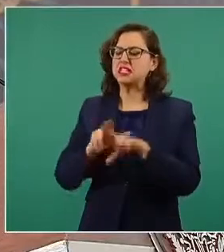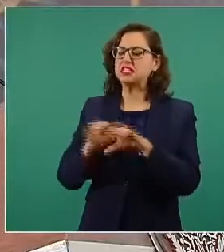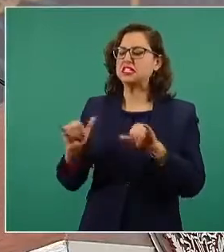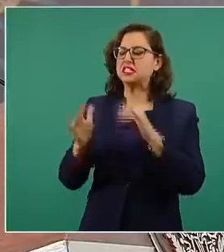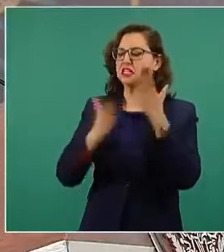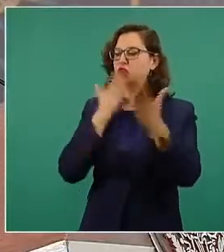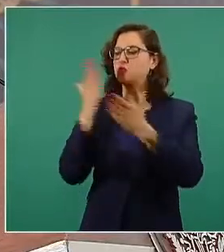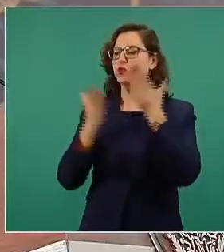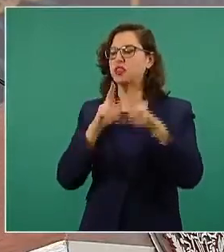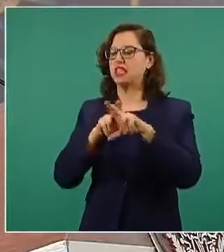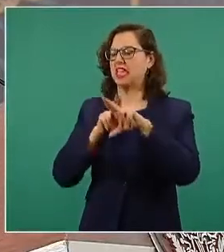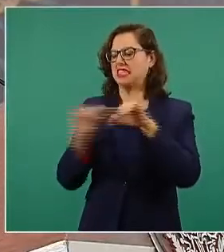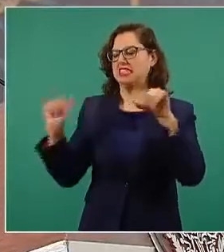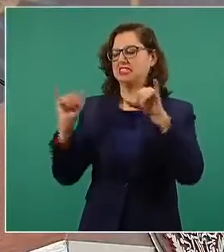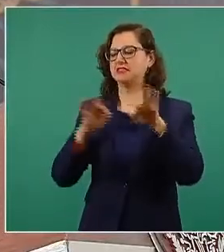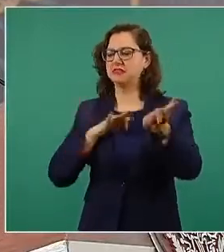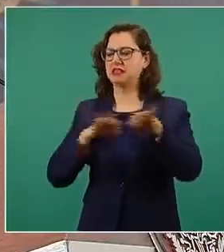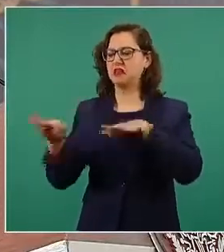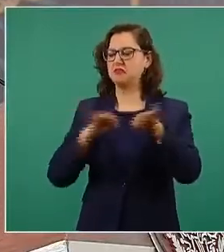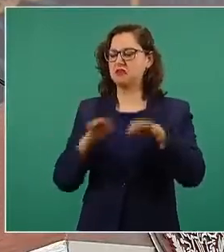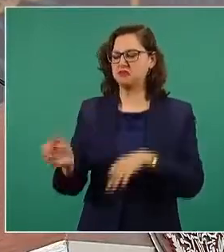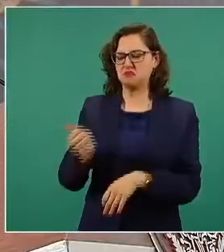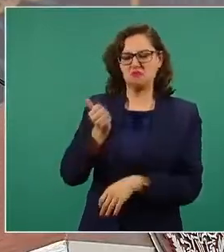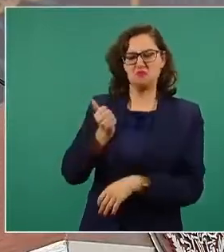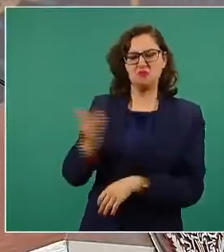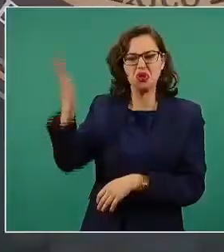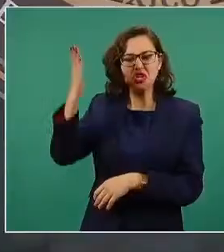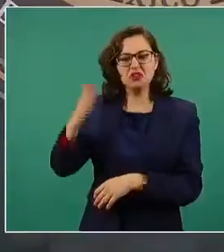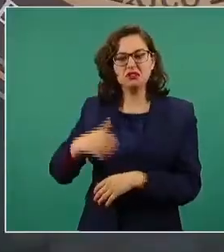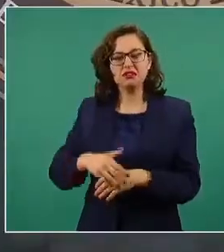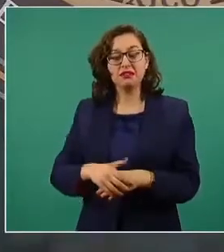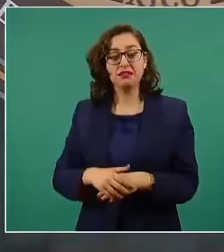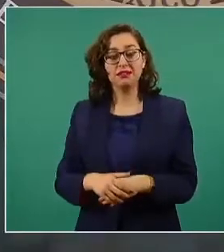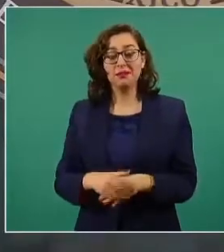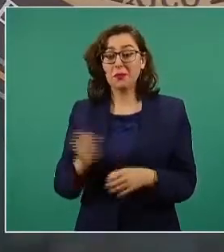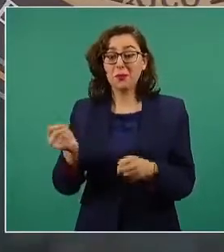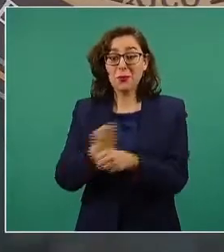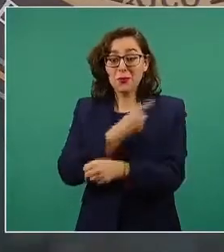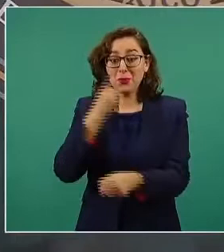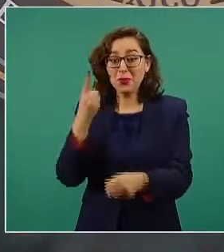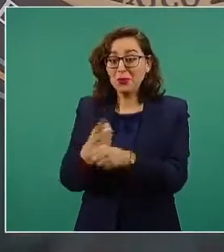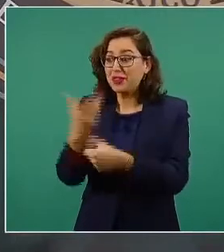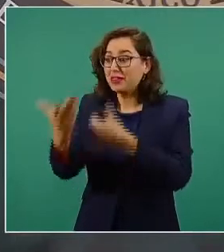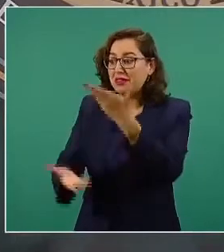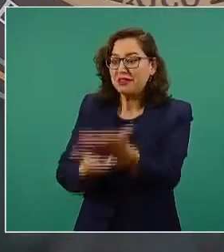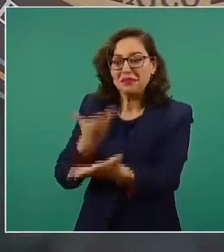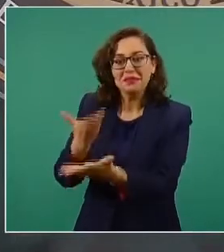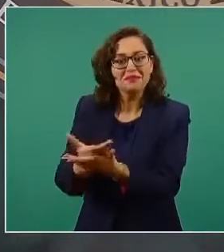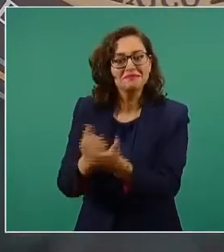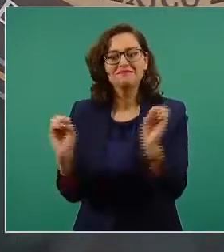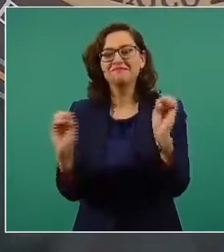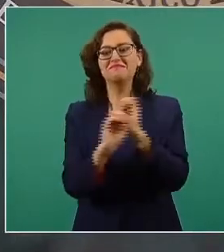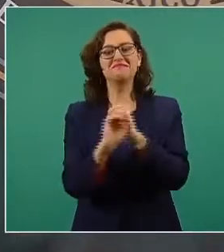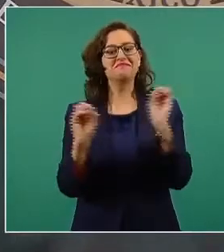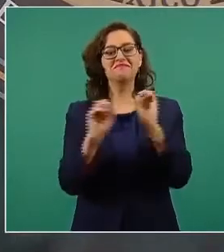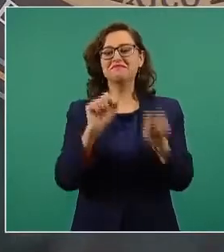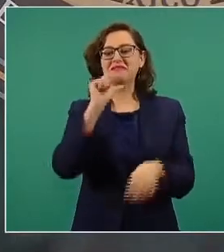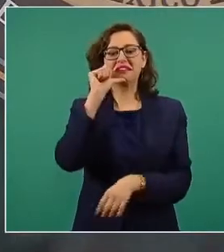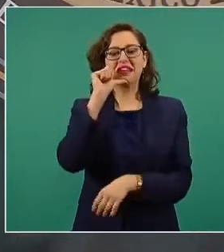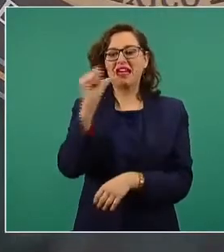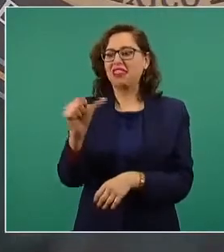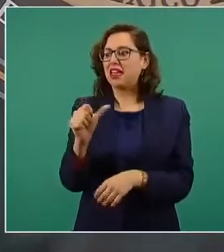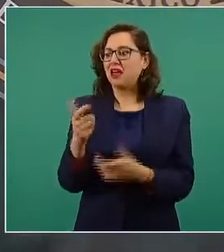ni trabajan, sin dar ninguna oportunidad, sin darles